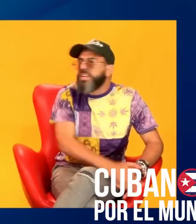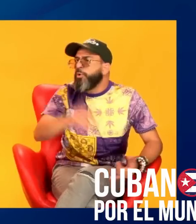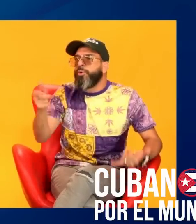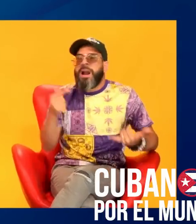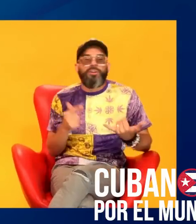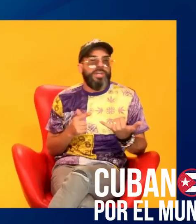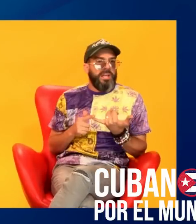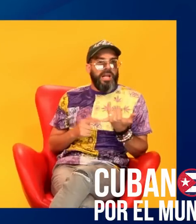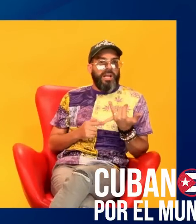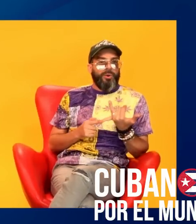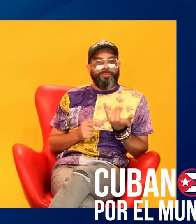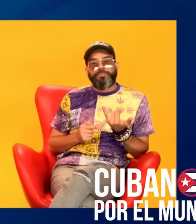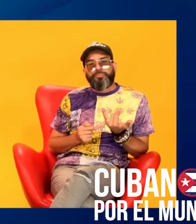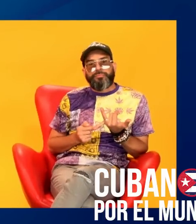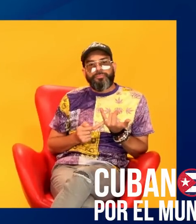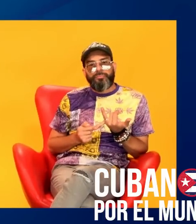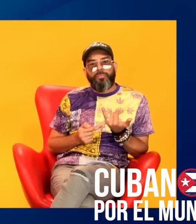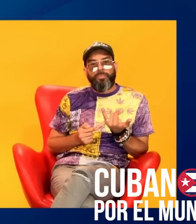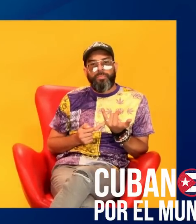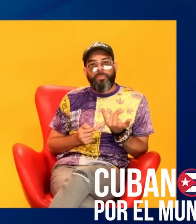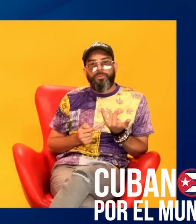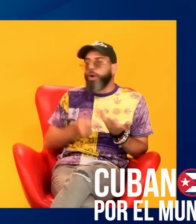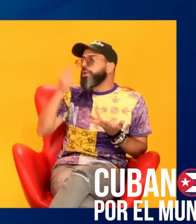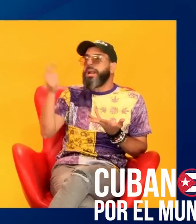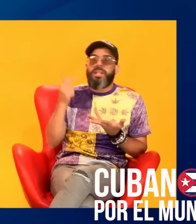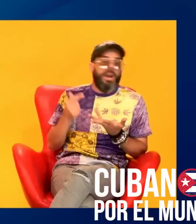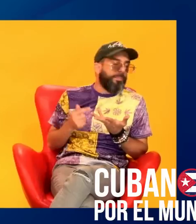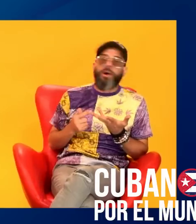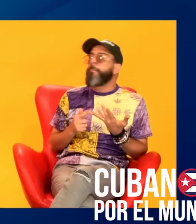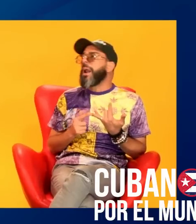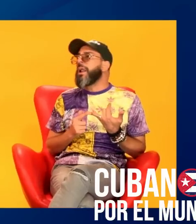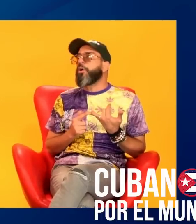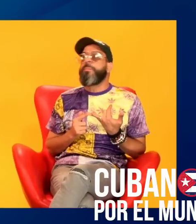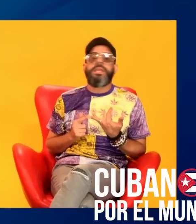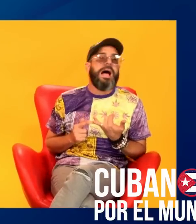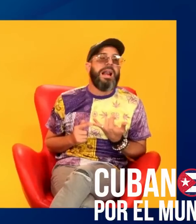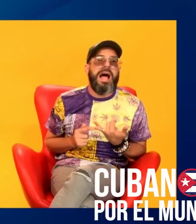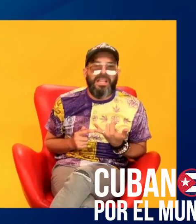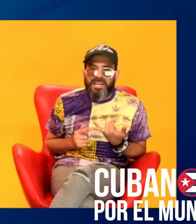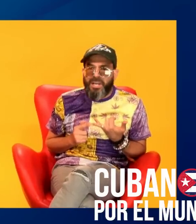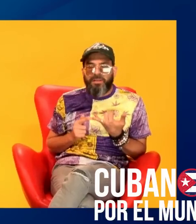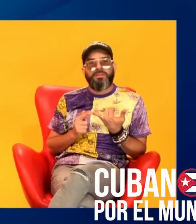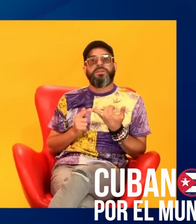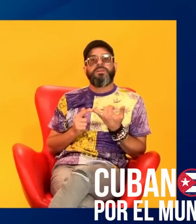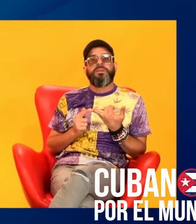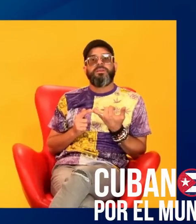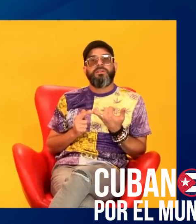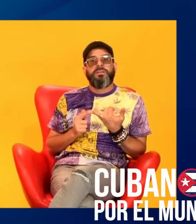Si Cuba no tiene dinero. No tiene dinero para comprarle comida a nadie.